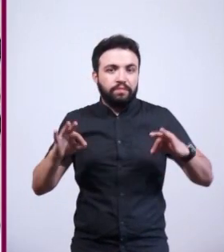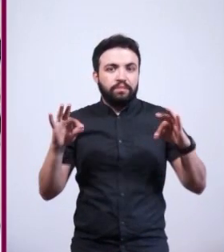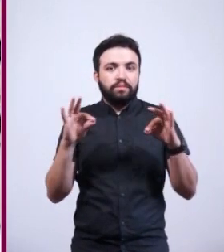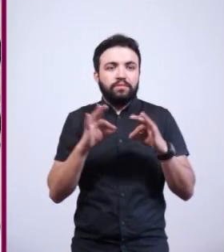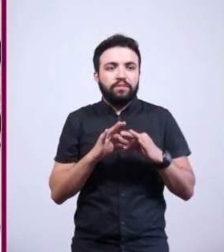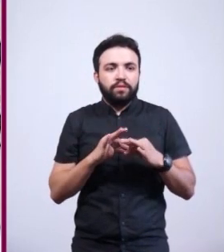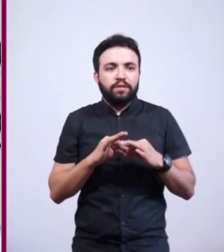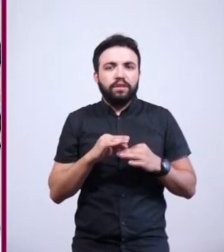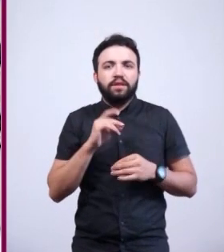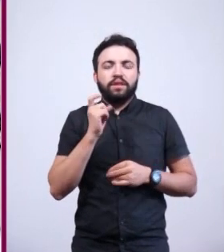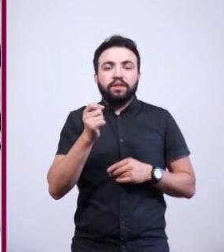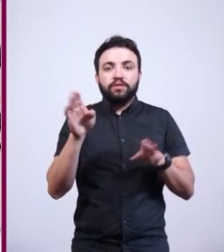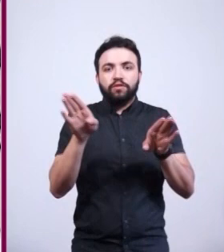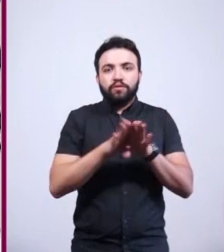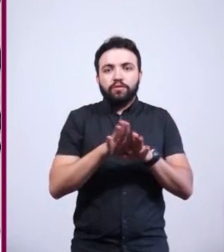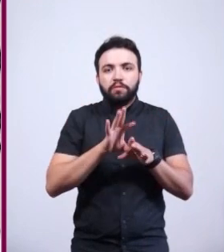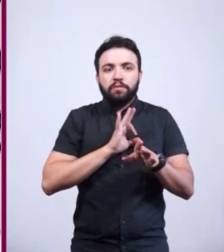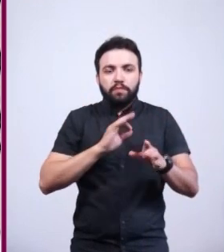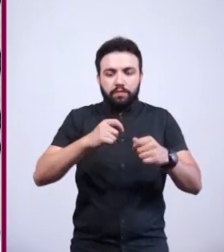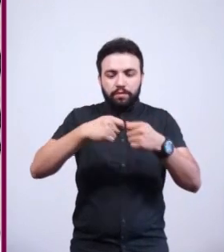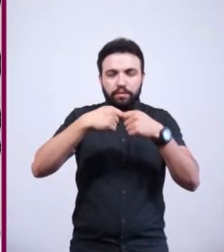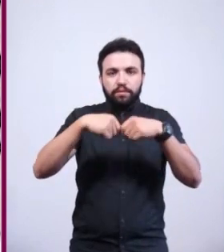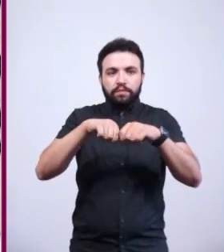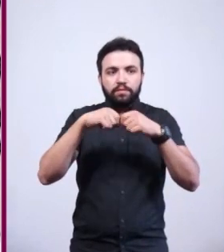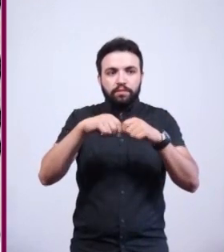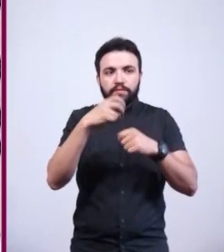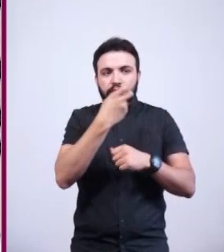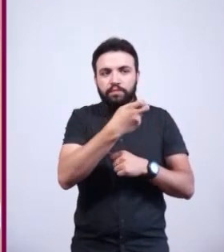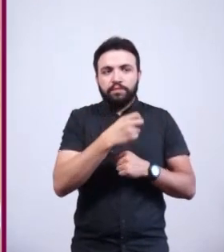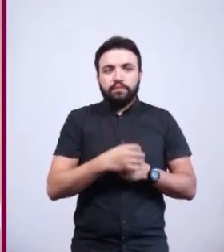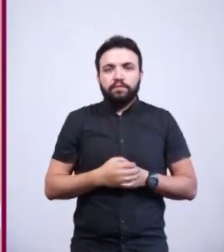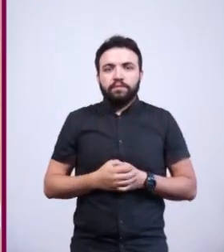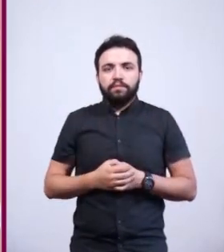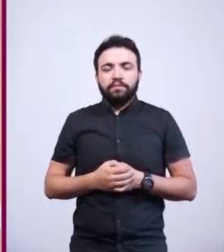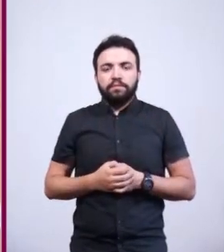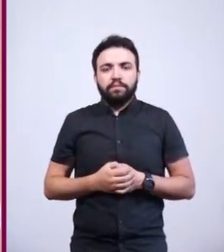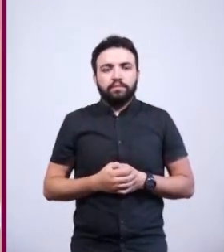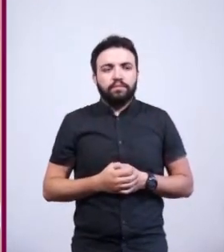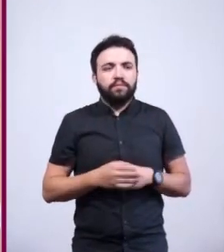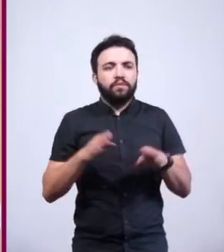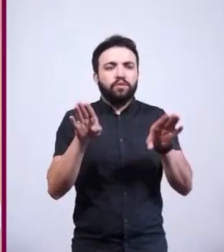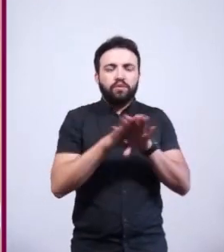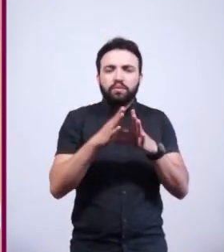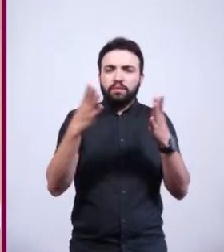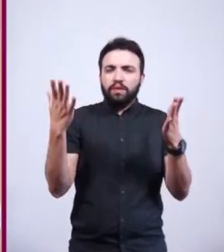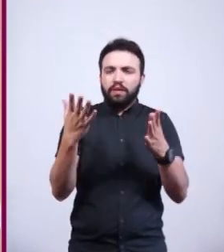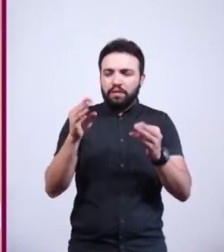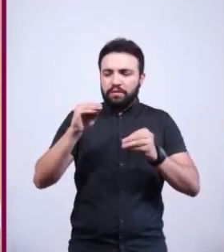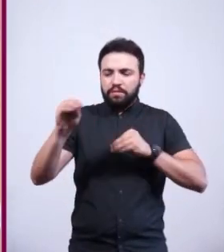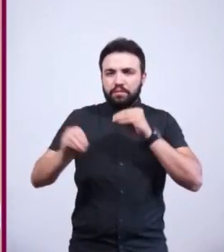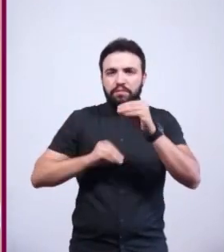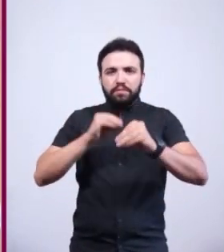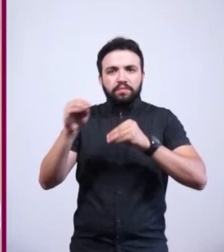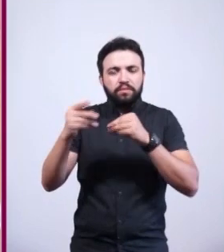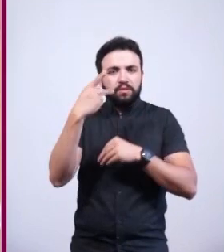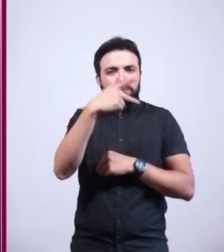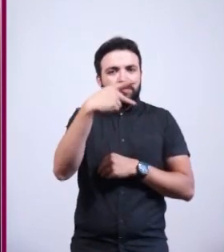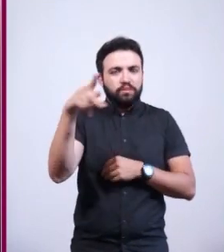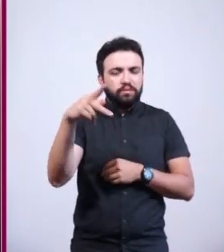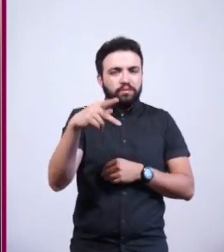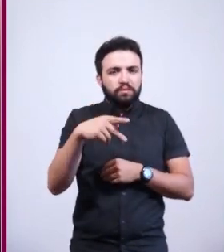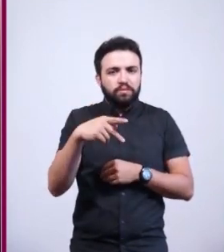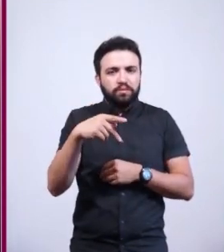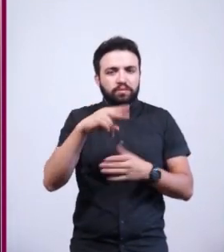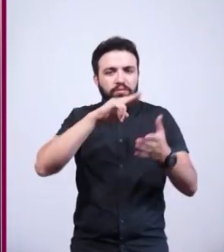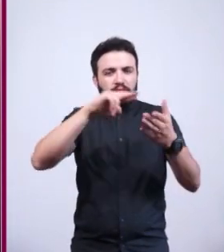de cómo se teje ese símbolo. ¿Cómo vas construyendo las narrativas presentes en tus obras? Pues